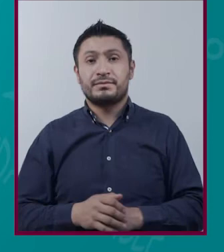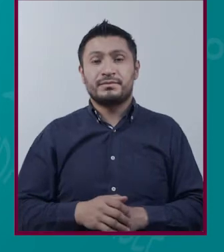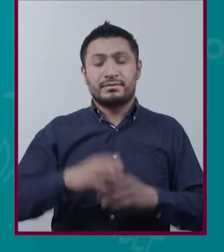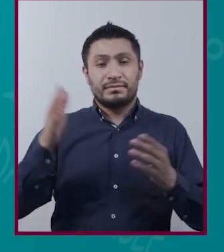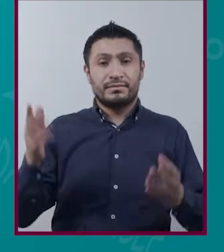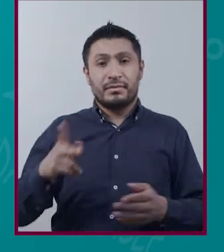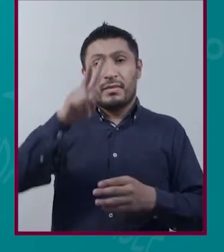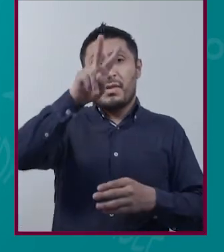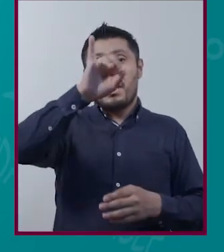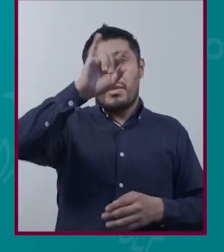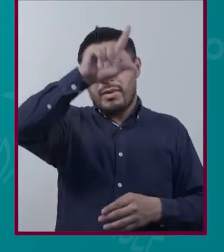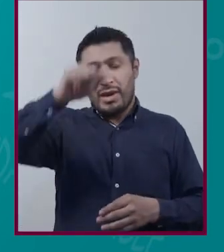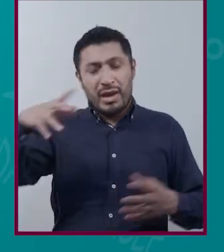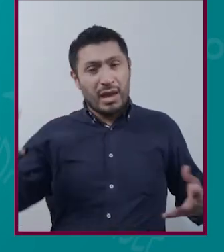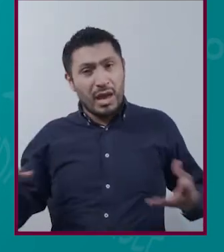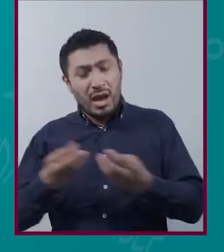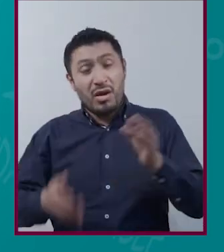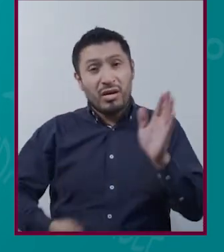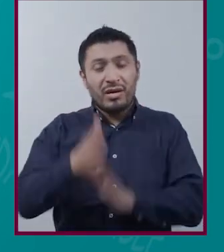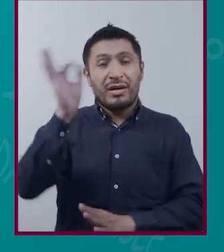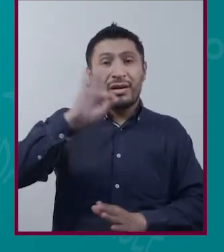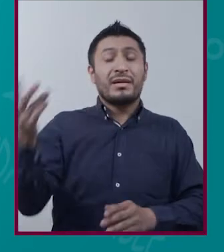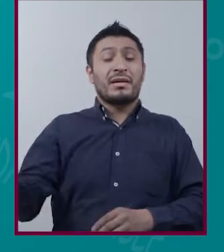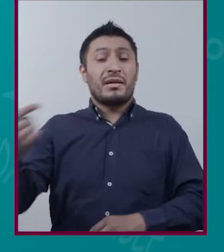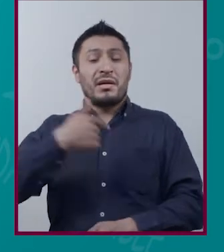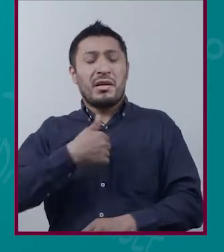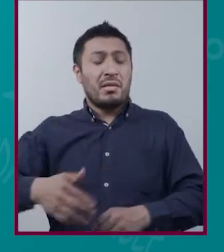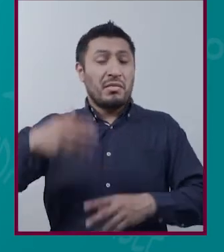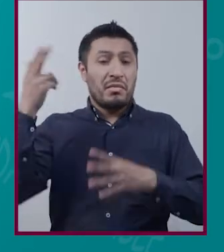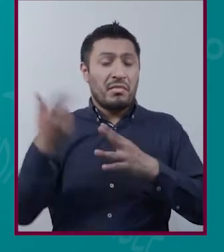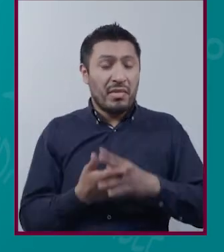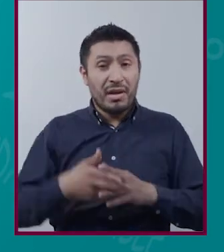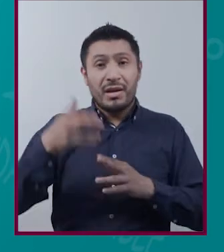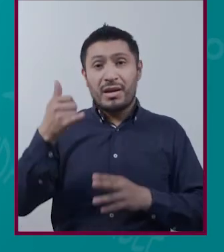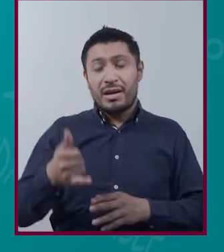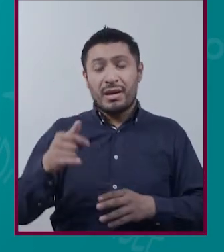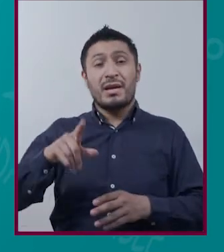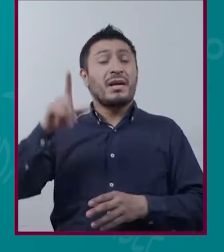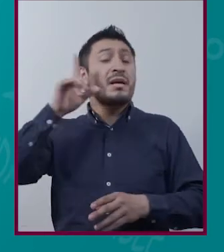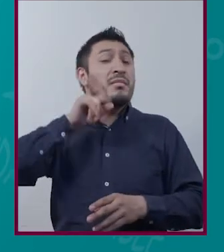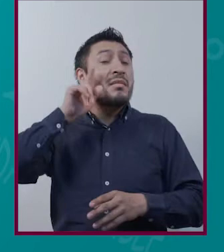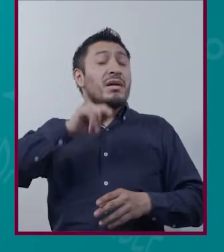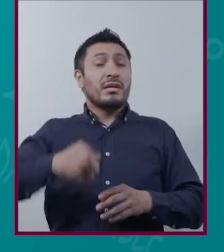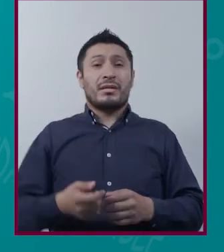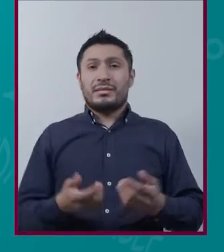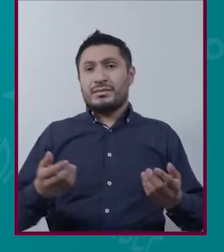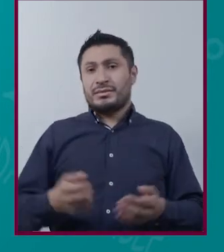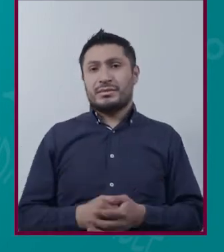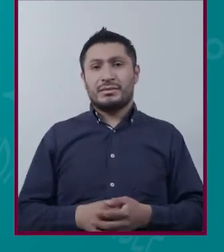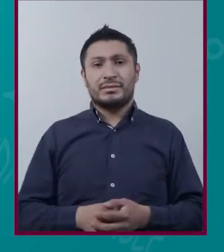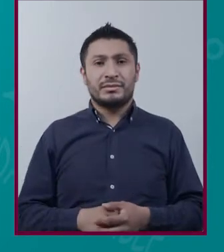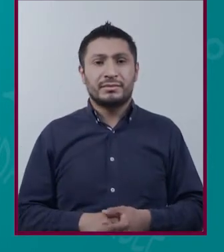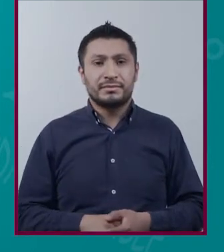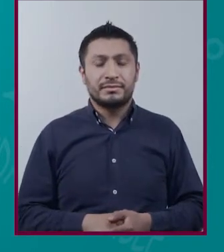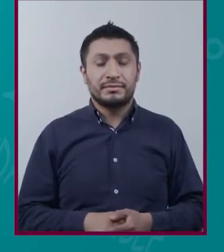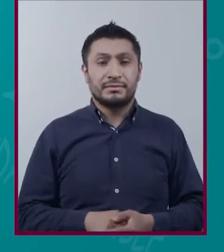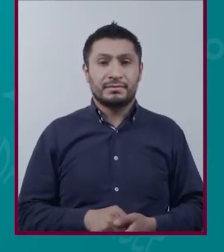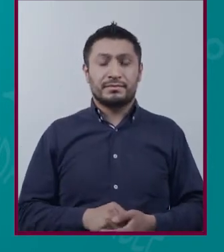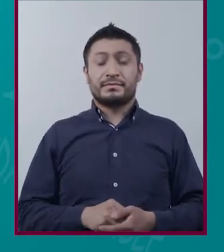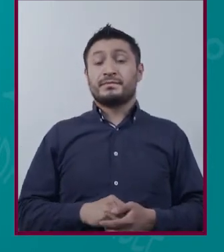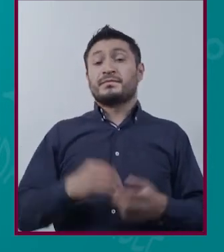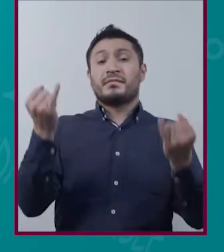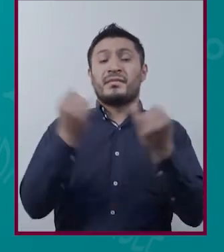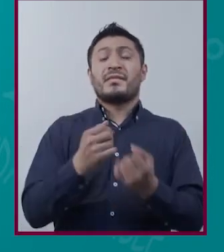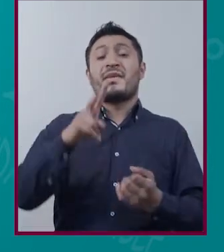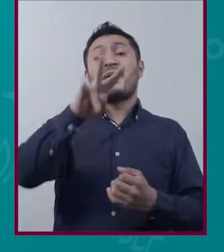con Pancho Villa, Si me han de matar mañana y Se llevaron el cañón para Machimba, de Rafael F. Muñoz. Así como